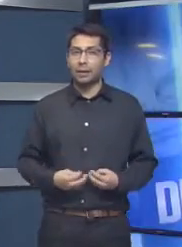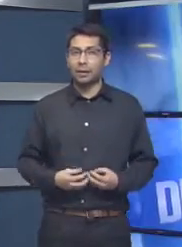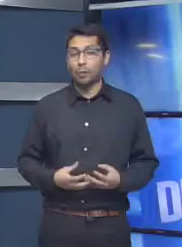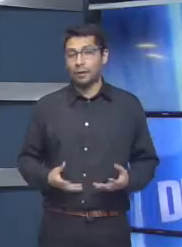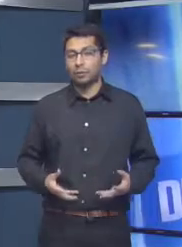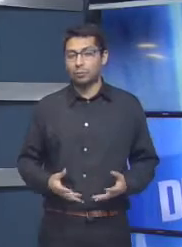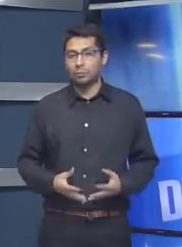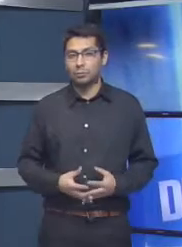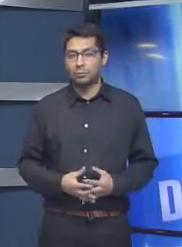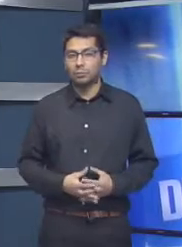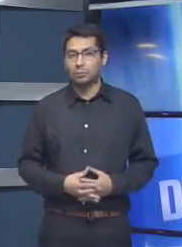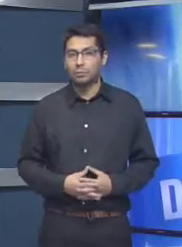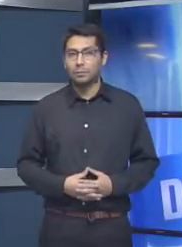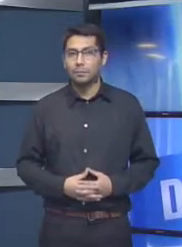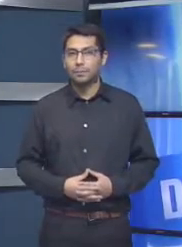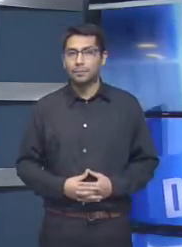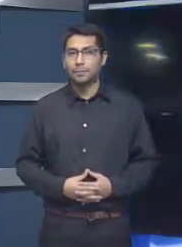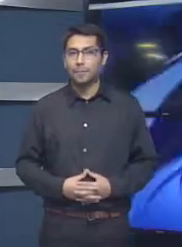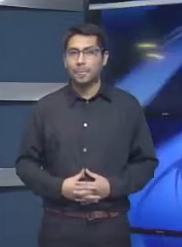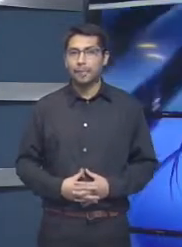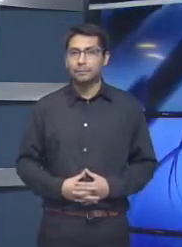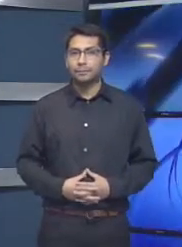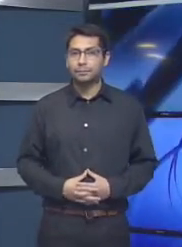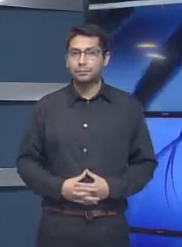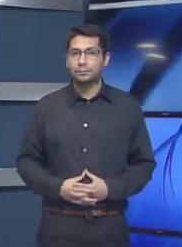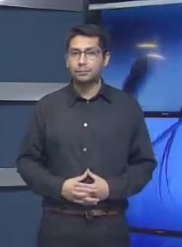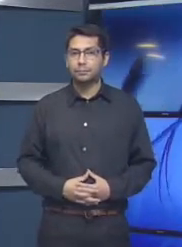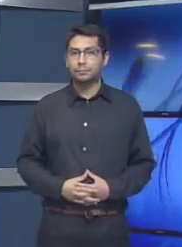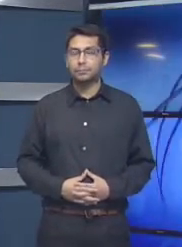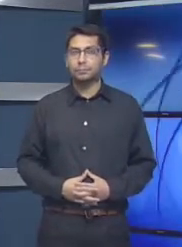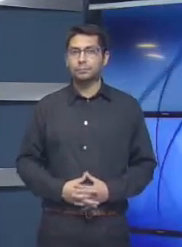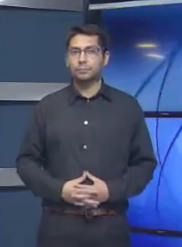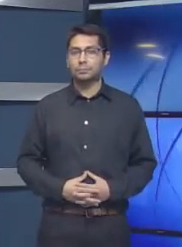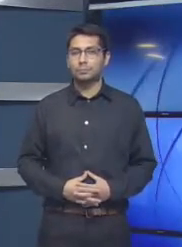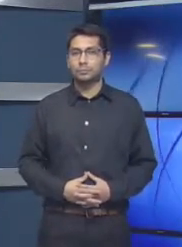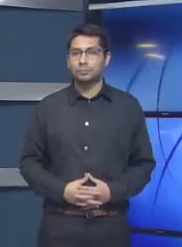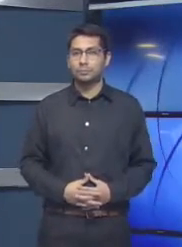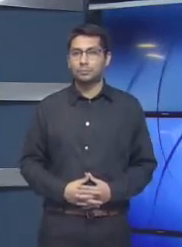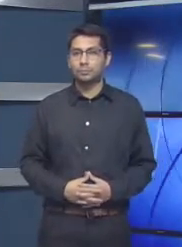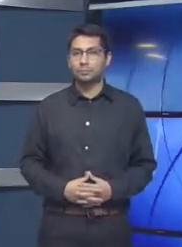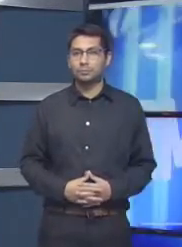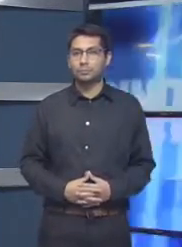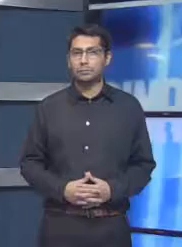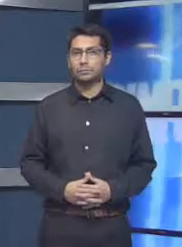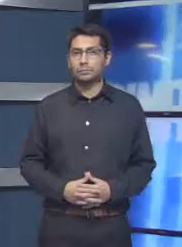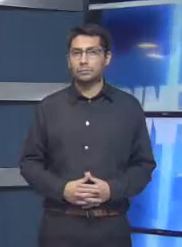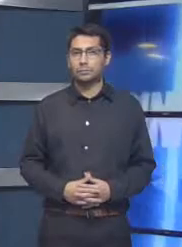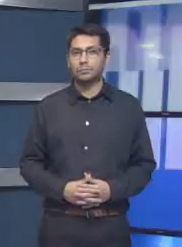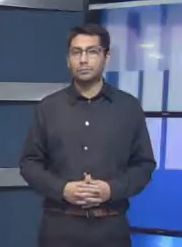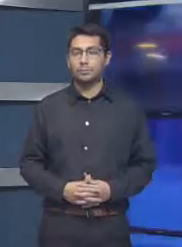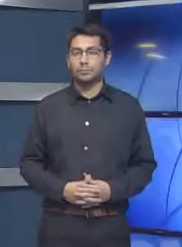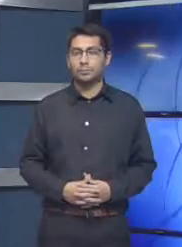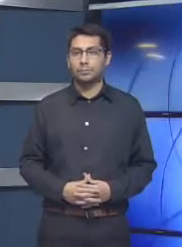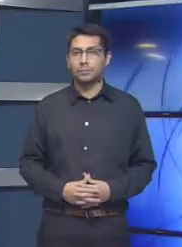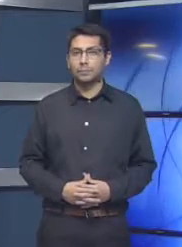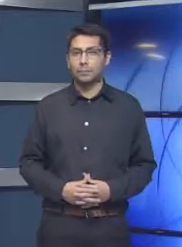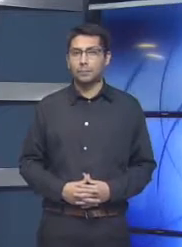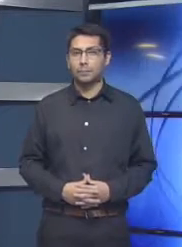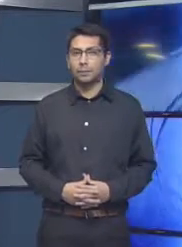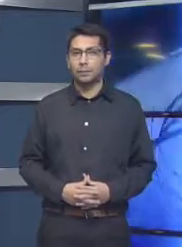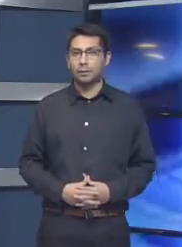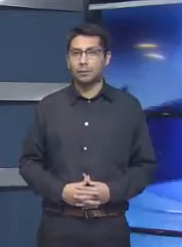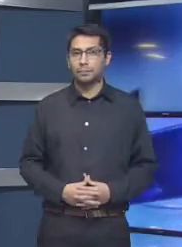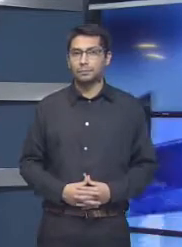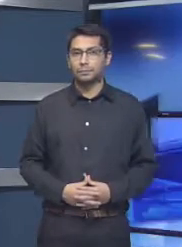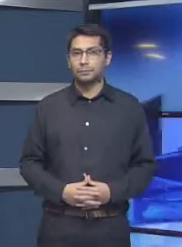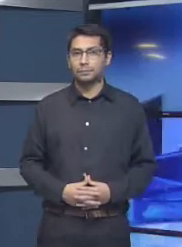el comprador? Sí, acá lo que estábamos analizando hoy tiene intereses, por supuesto que tiene